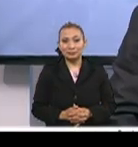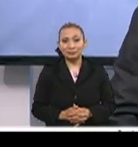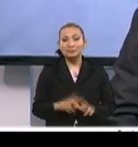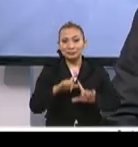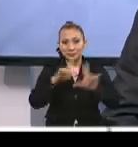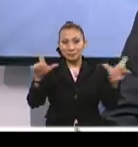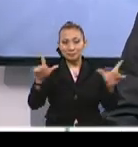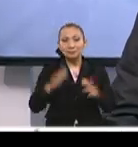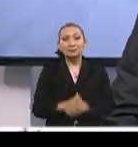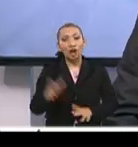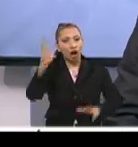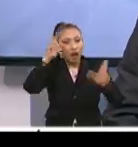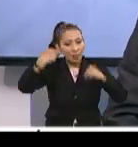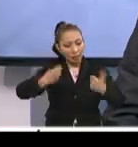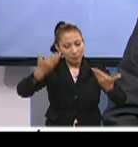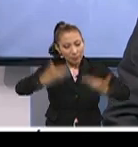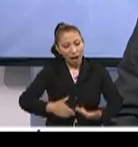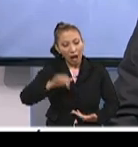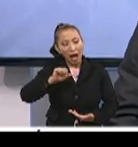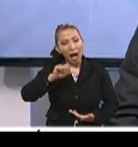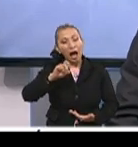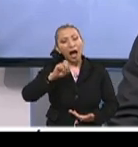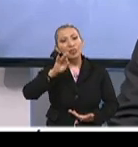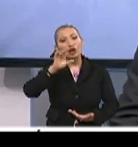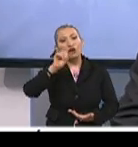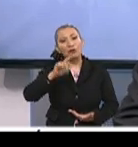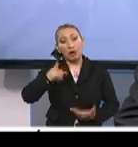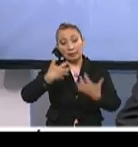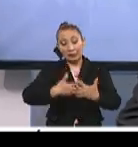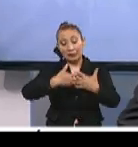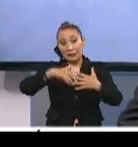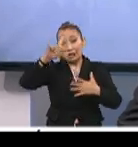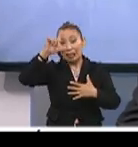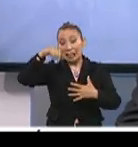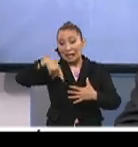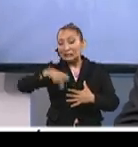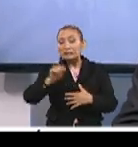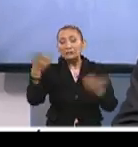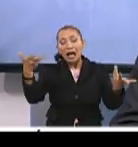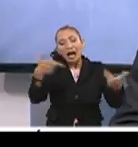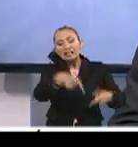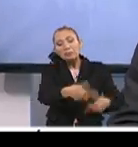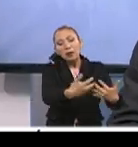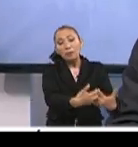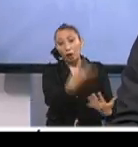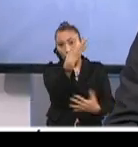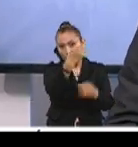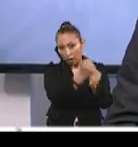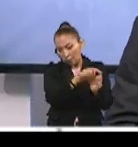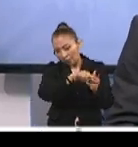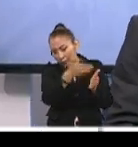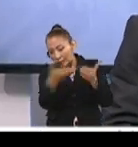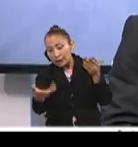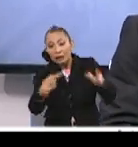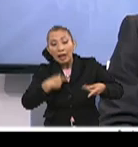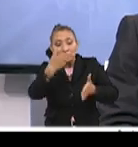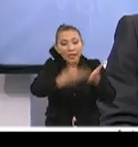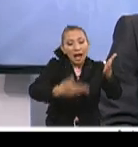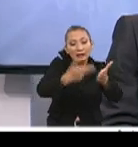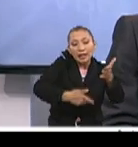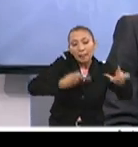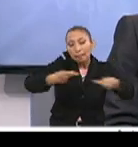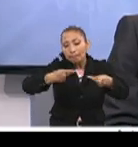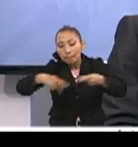Listo. Hola, mi nombre es Adolfo Ferrer Jaime, mi empresa se llama Leaks y lo que hacemos en Leaks desde hace 4 años, hacemos talleres